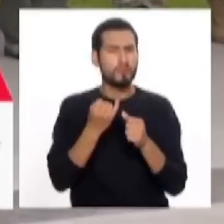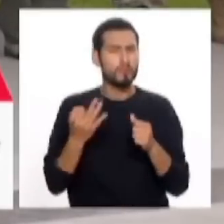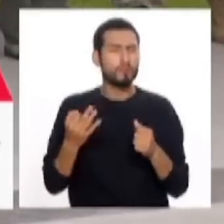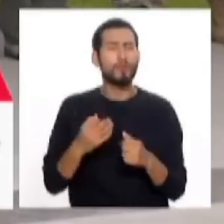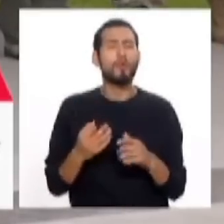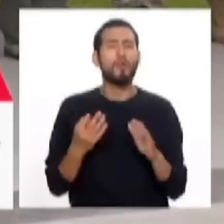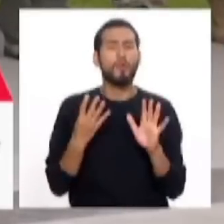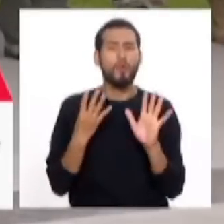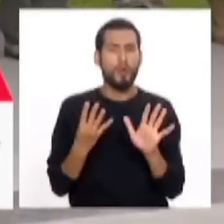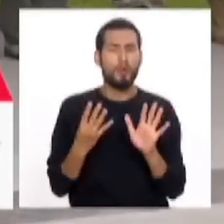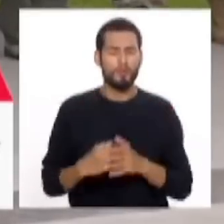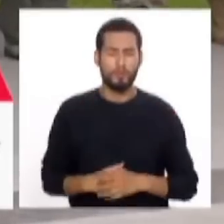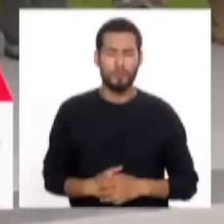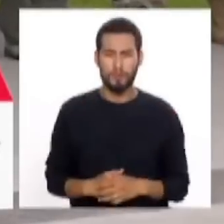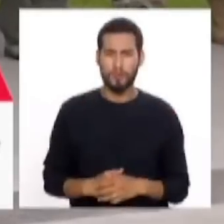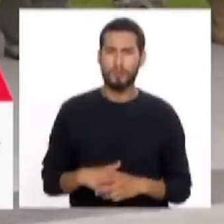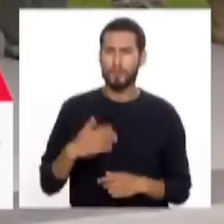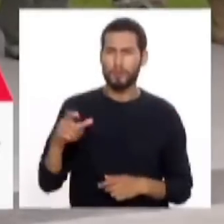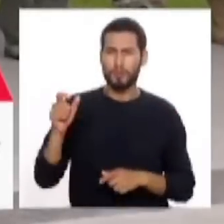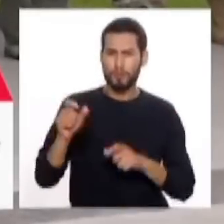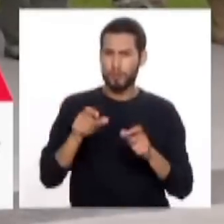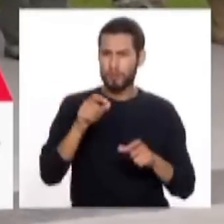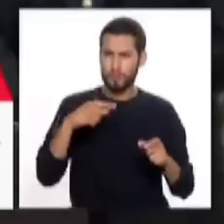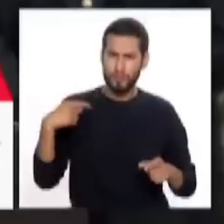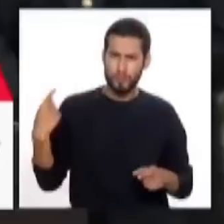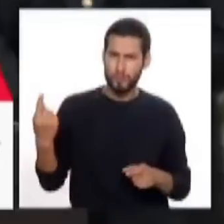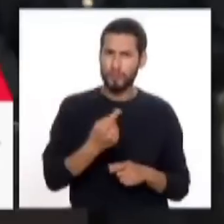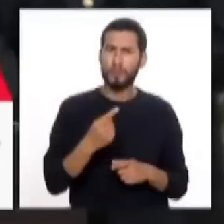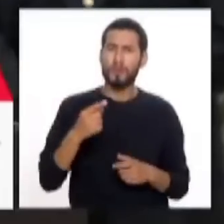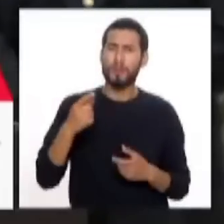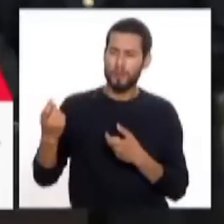señores agregados castrenses acreditados en el país,